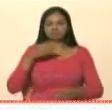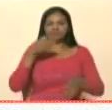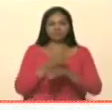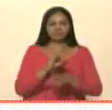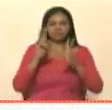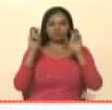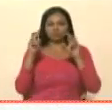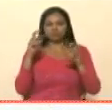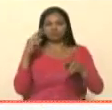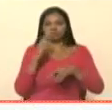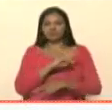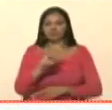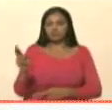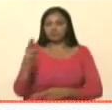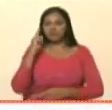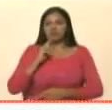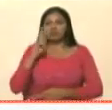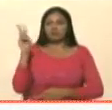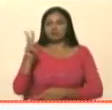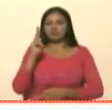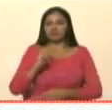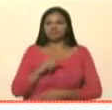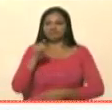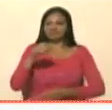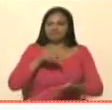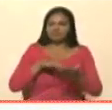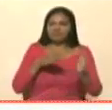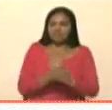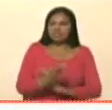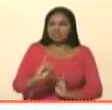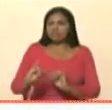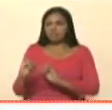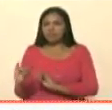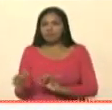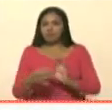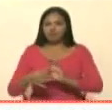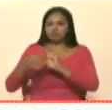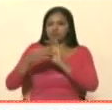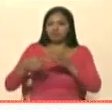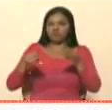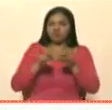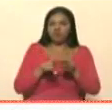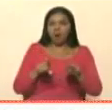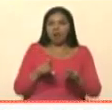supuesto de la República. ¿Y qué hace? En conchupancia con Cristales,